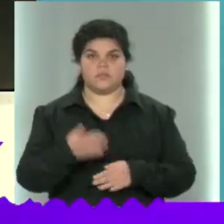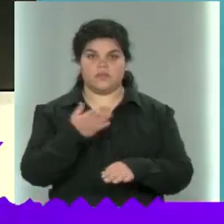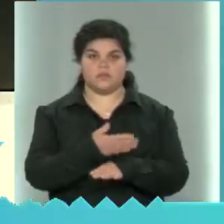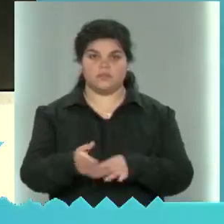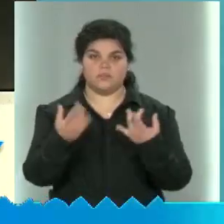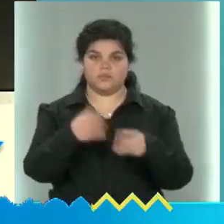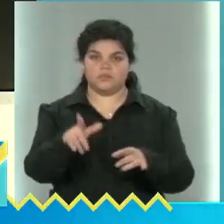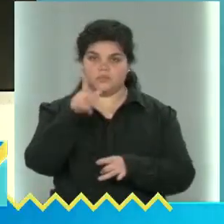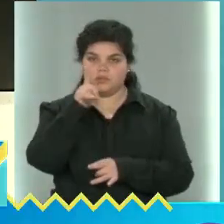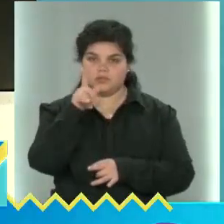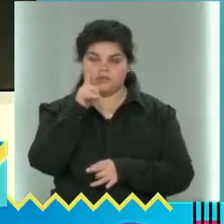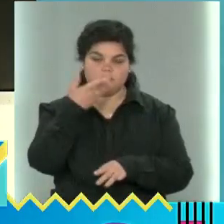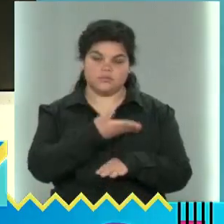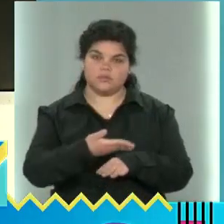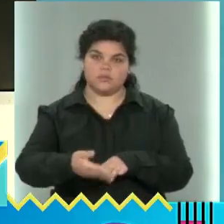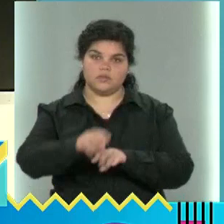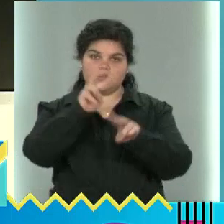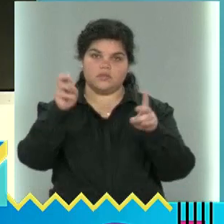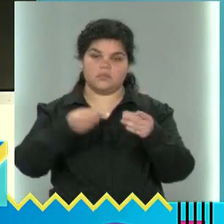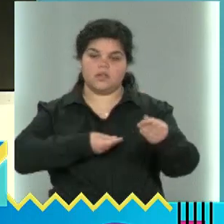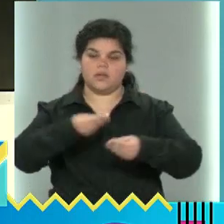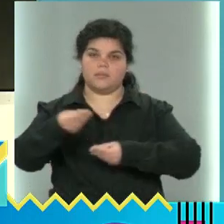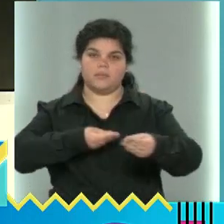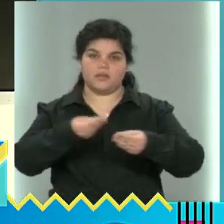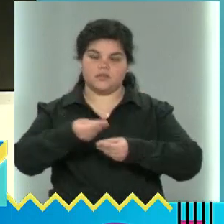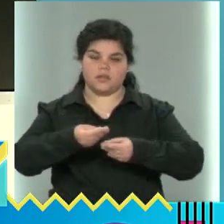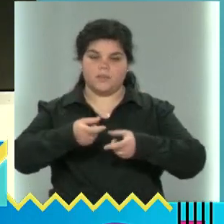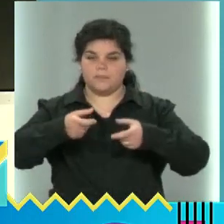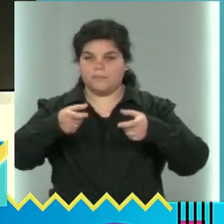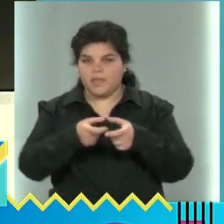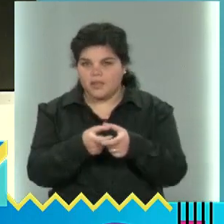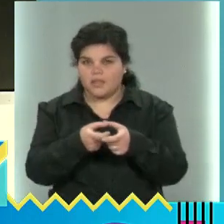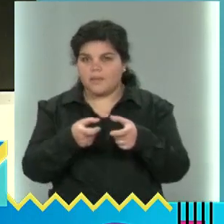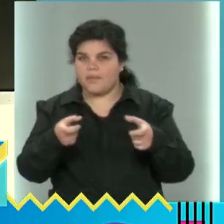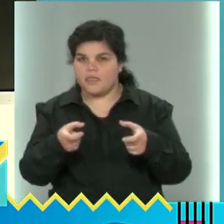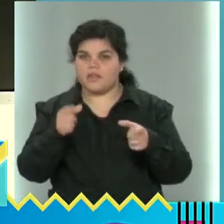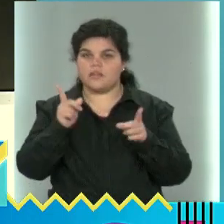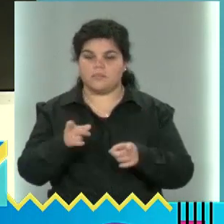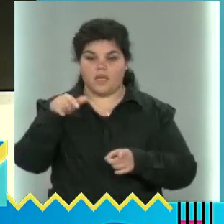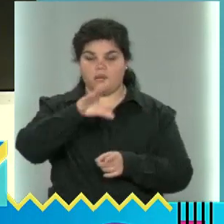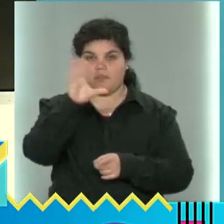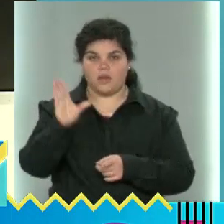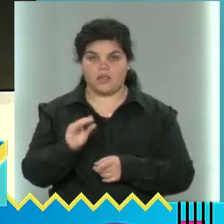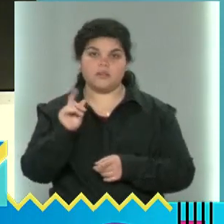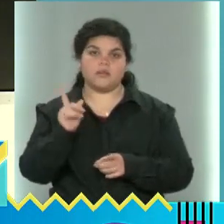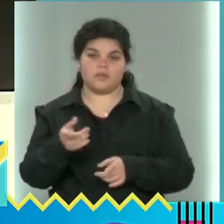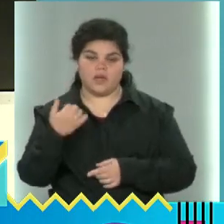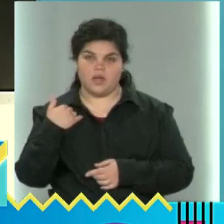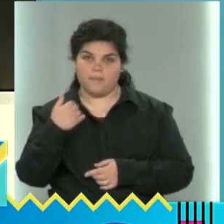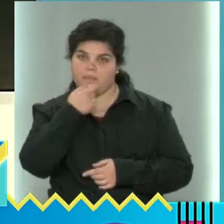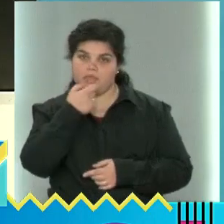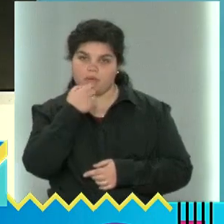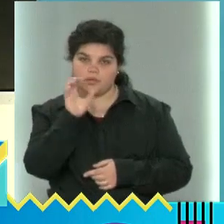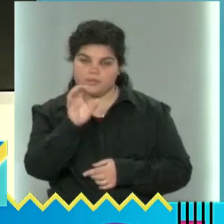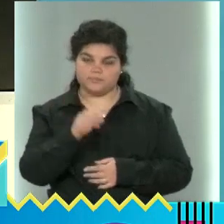Continuamos en Distintos Parecidos y seguimos hablando de pequeñas y medianas empresas en nuestro país y por supuesto también en la provincia de Mendoza. Hay muchos temas